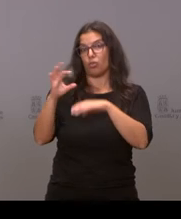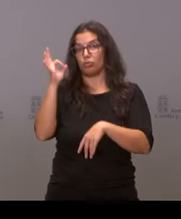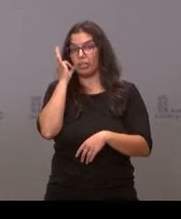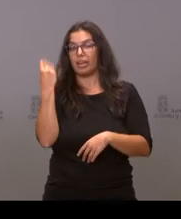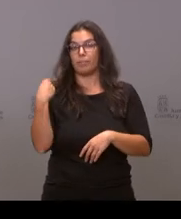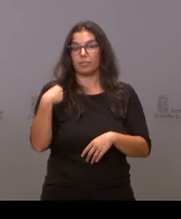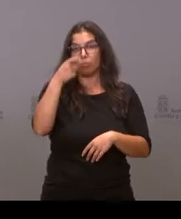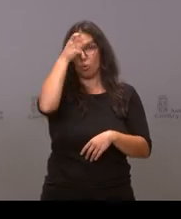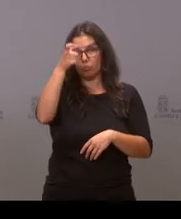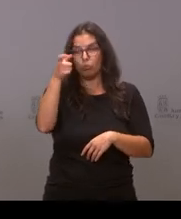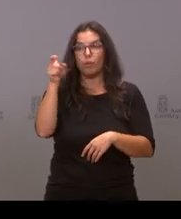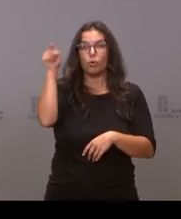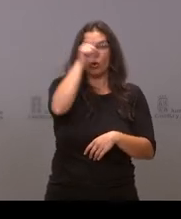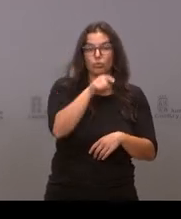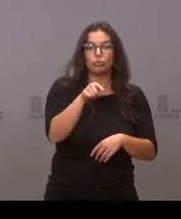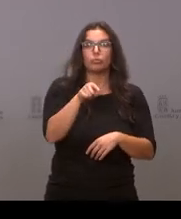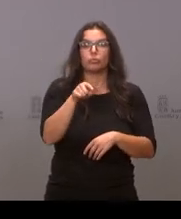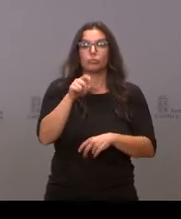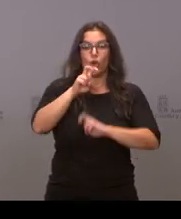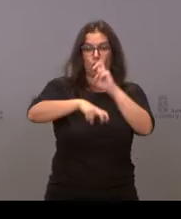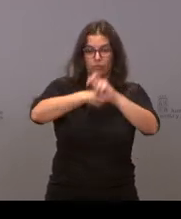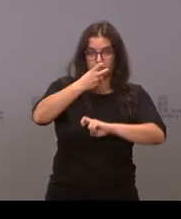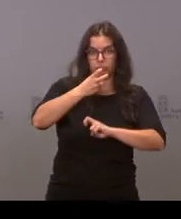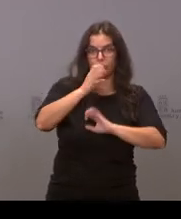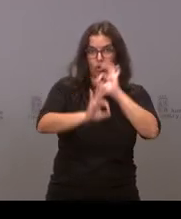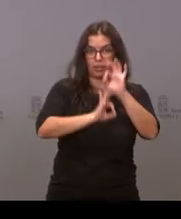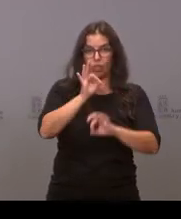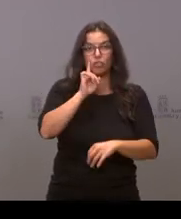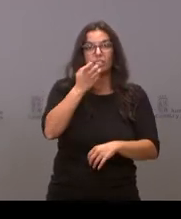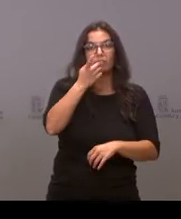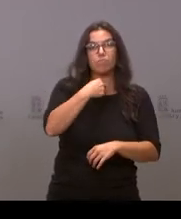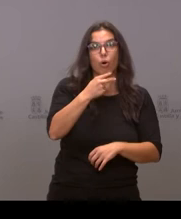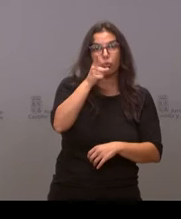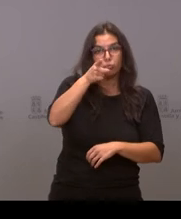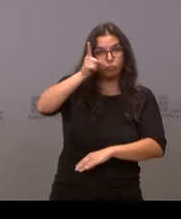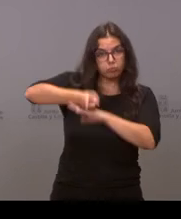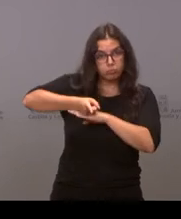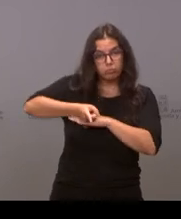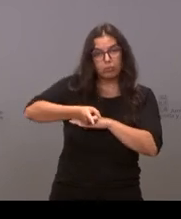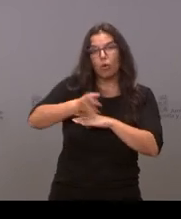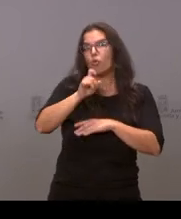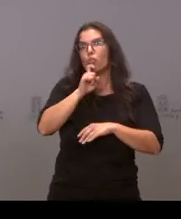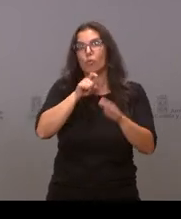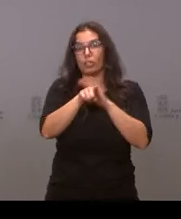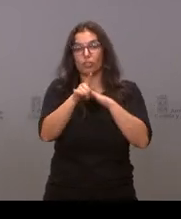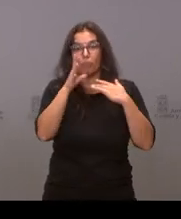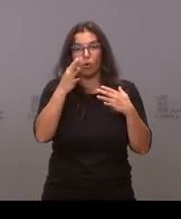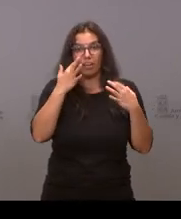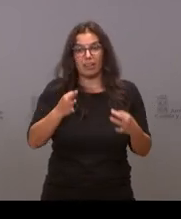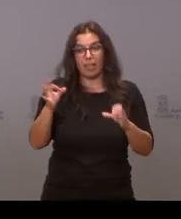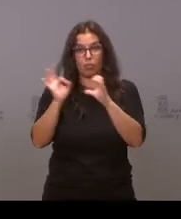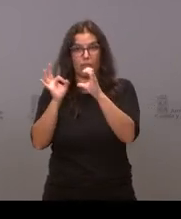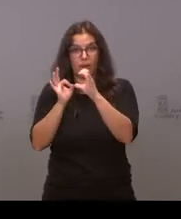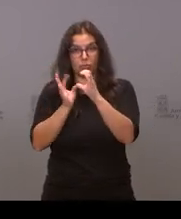no sé sí usted ha dado esa orden como lo están gestionando porque parece ser que ciudadanos va por un lado